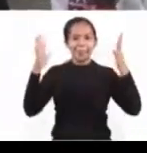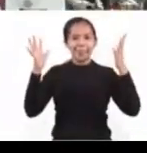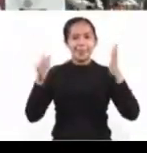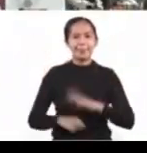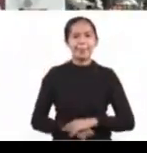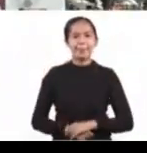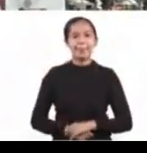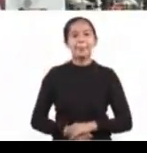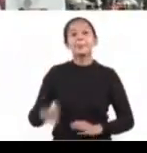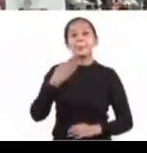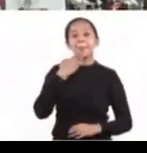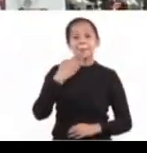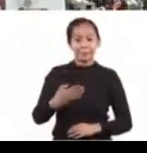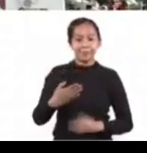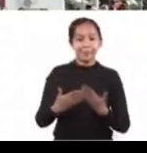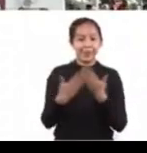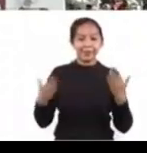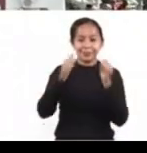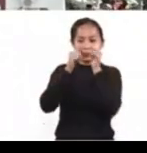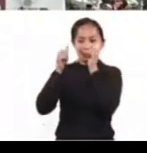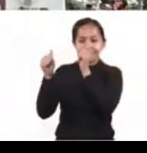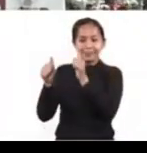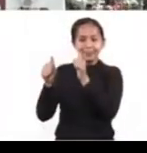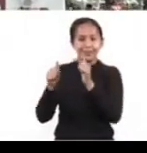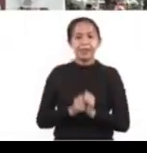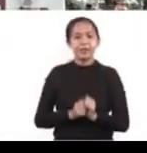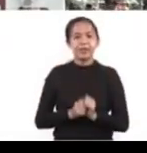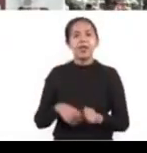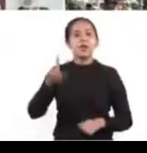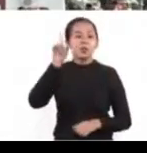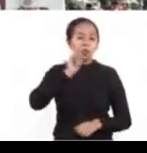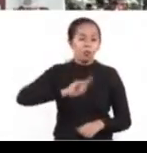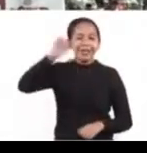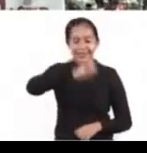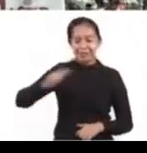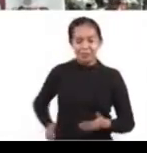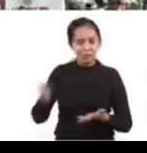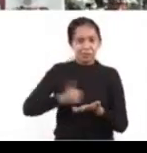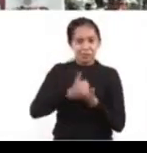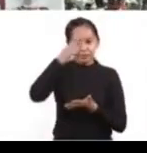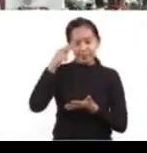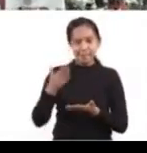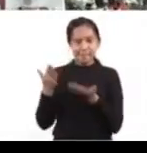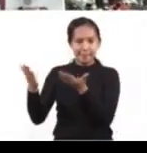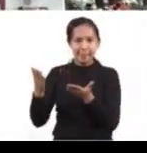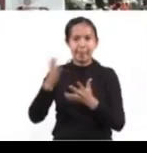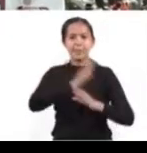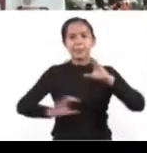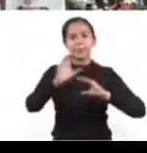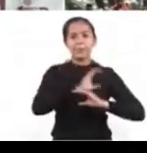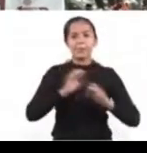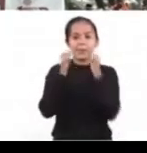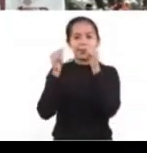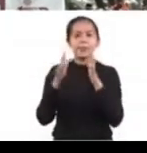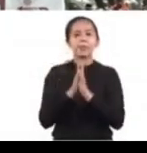Officially amazing. Bien, y vamos a escuchar con mucha alegría y entusiasmo a la jefa del gobierno de la Ciudad de México, a la doctora Claudia